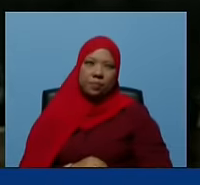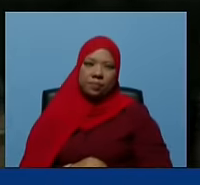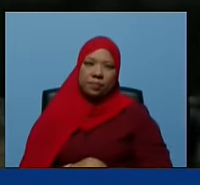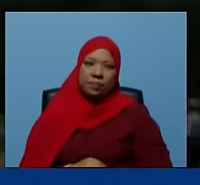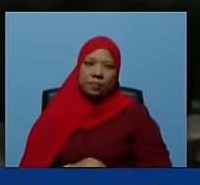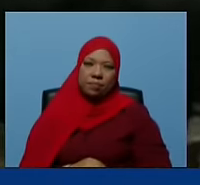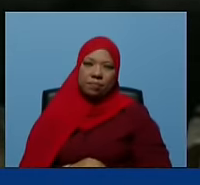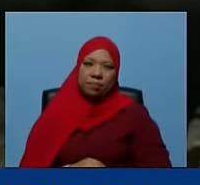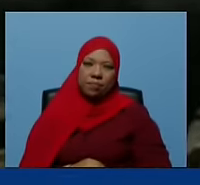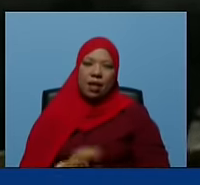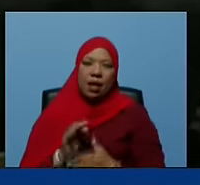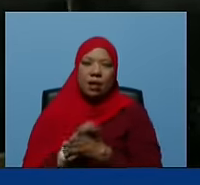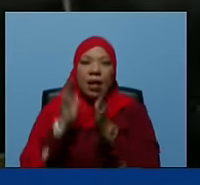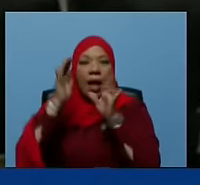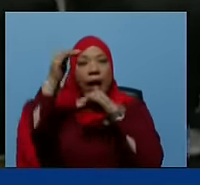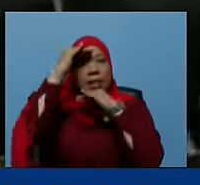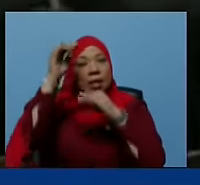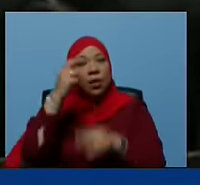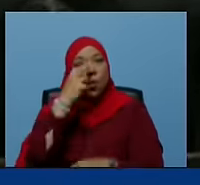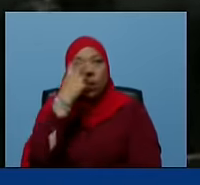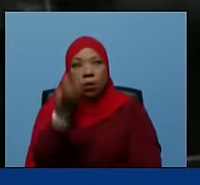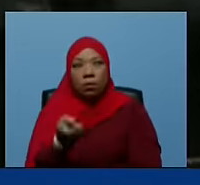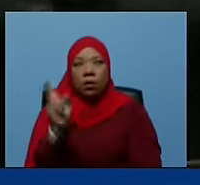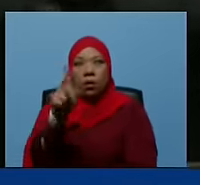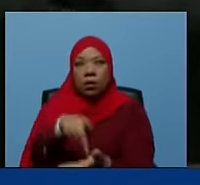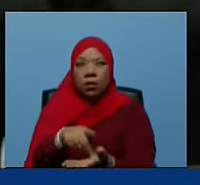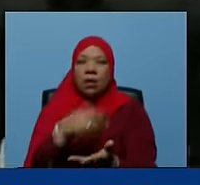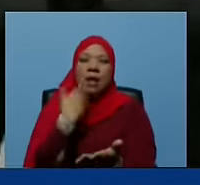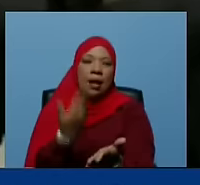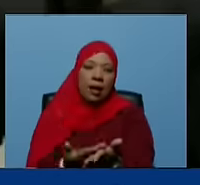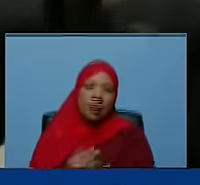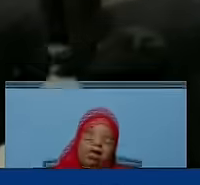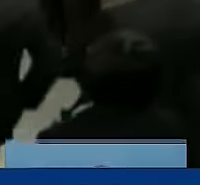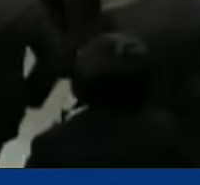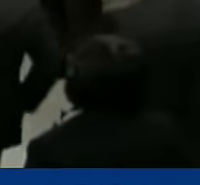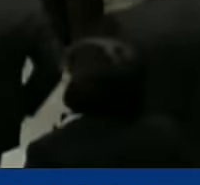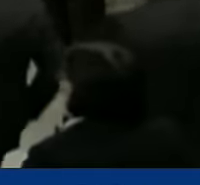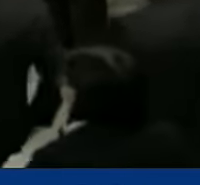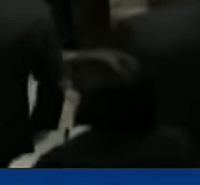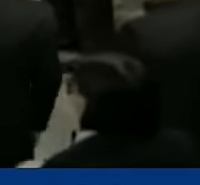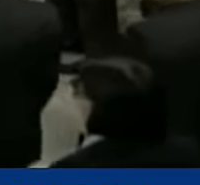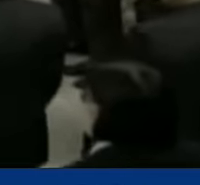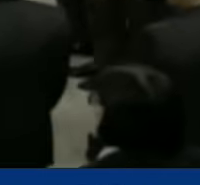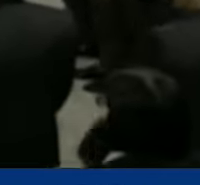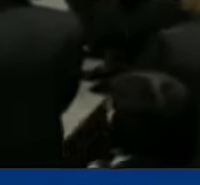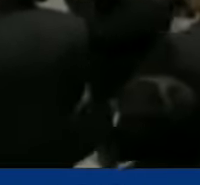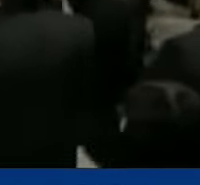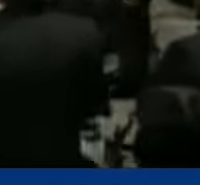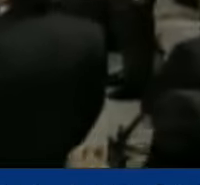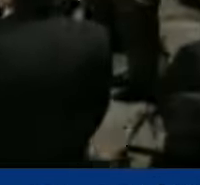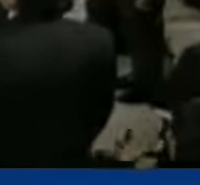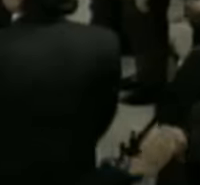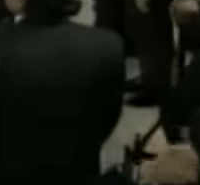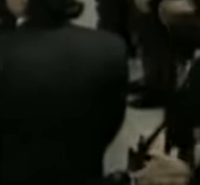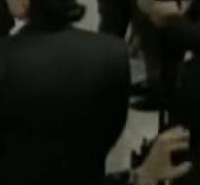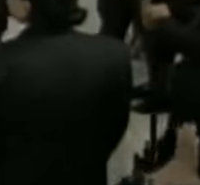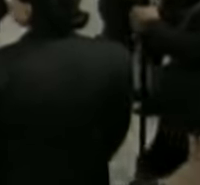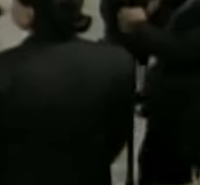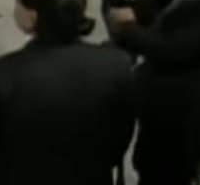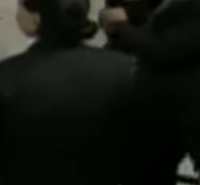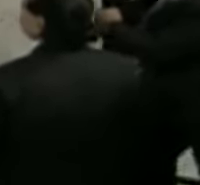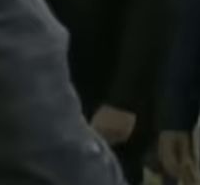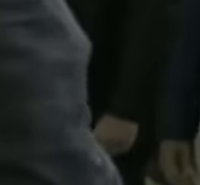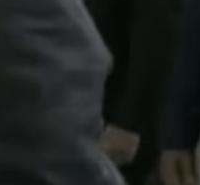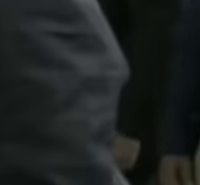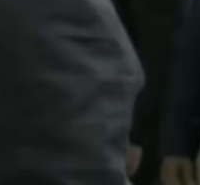Por su amable asistencia y atención, muchas gracias. Ha concluido el acto. Allí tienen las declaraciones